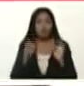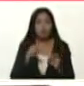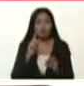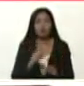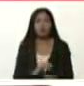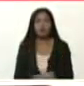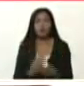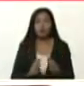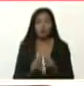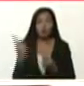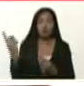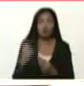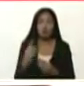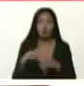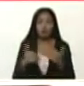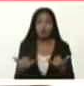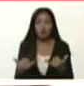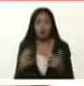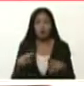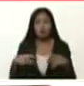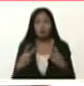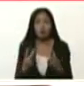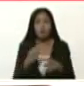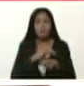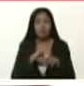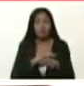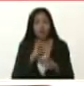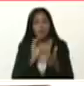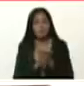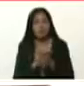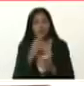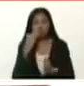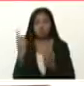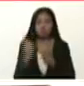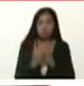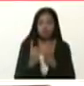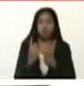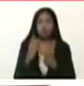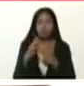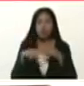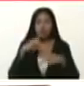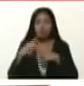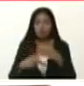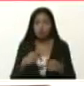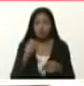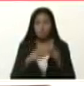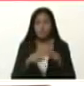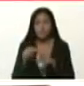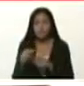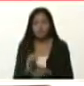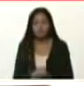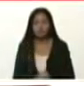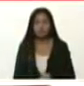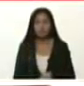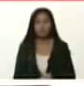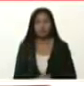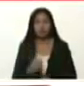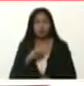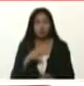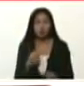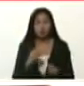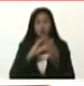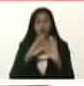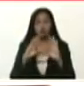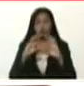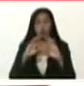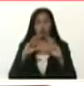con la llegada de nuevo ministro y nuevos compañeros al frente del proceso minero, hemos estado reorganizando